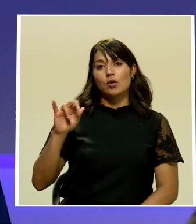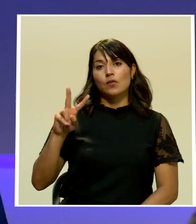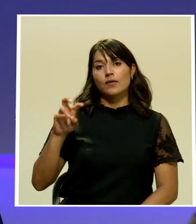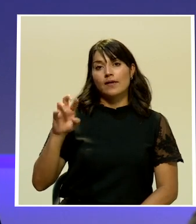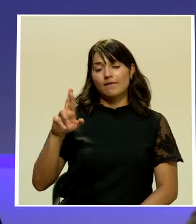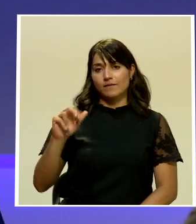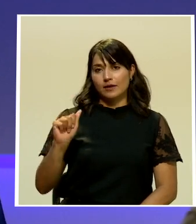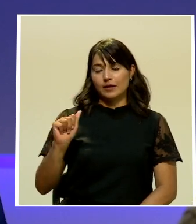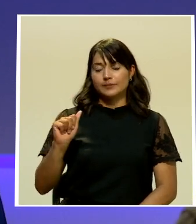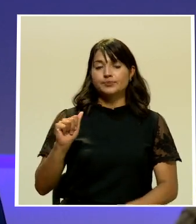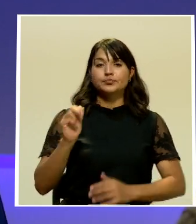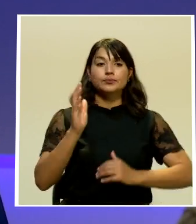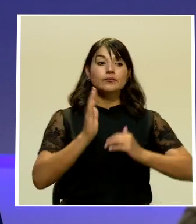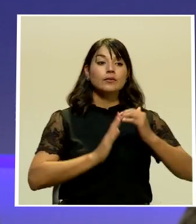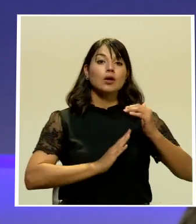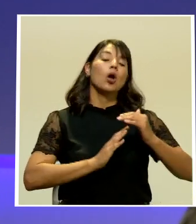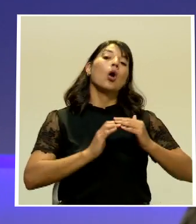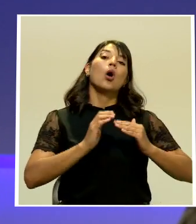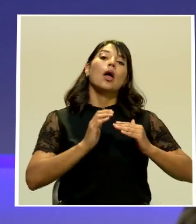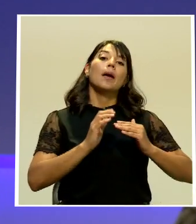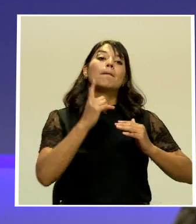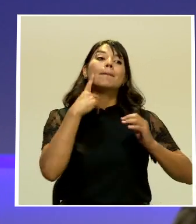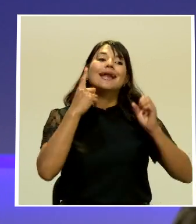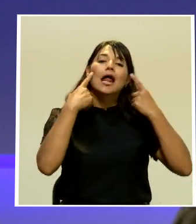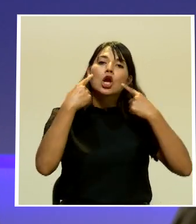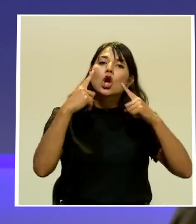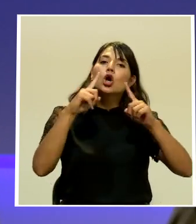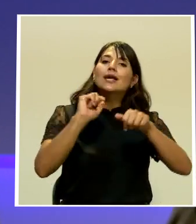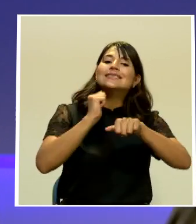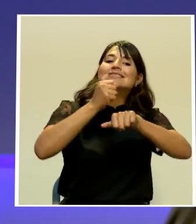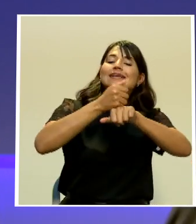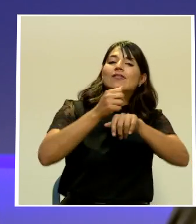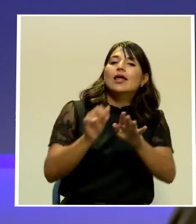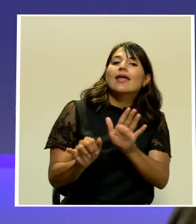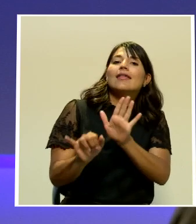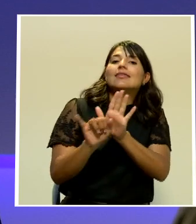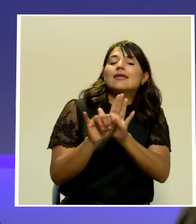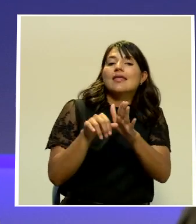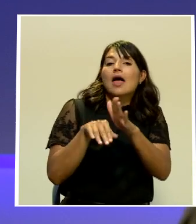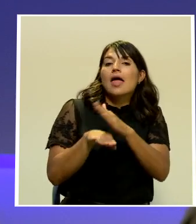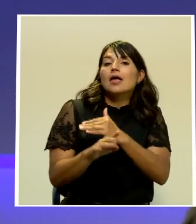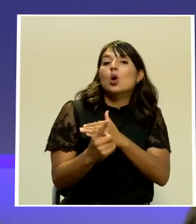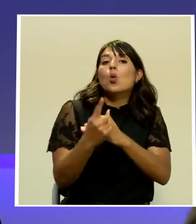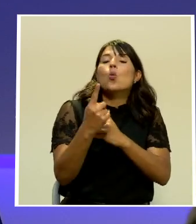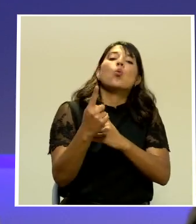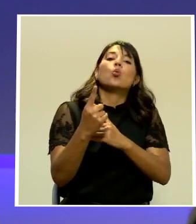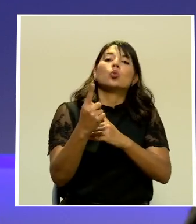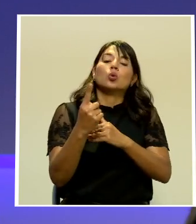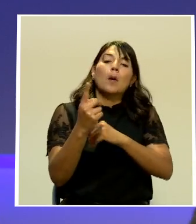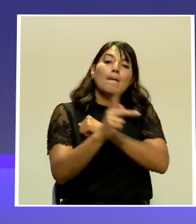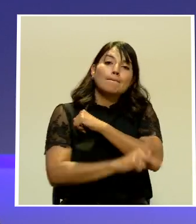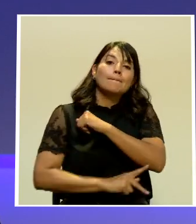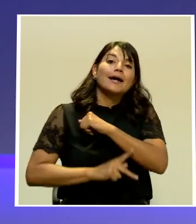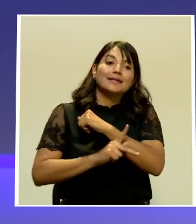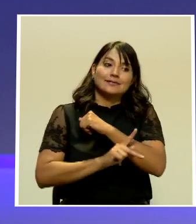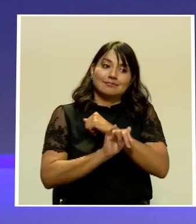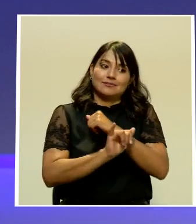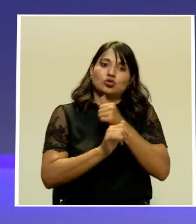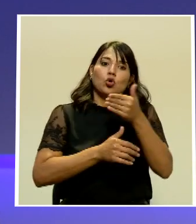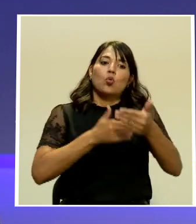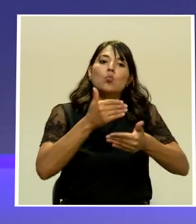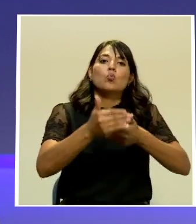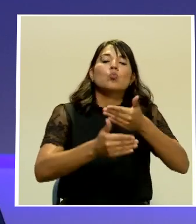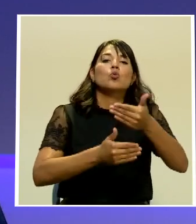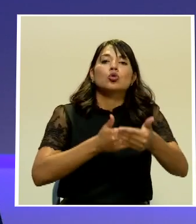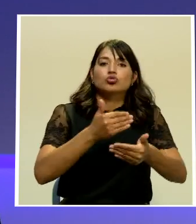La construcción de la identidad de una nación es un proceso complejo y colectivo en donde no